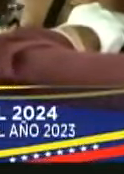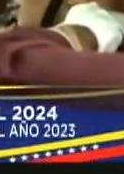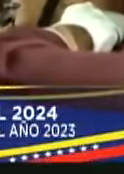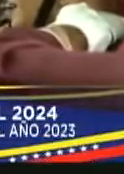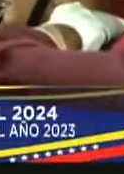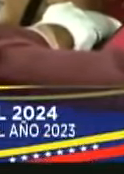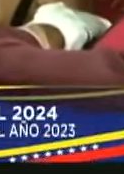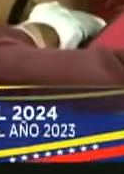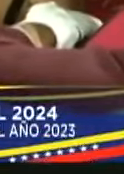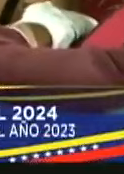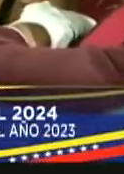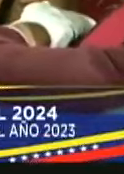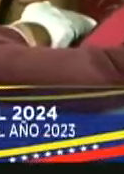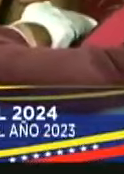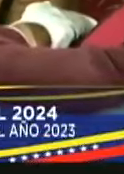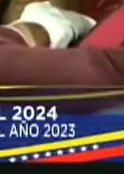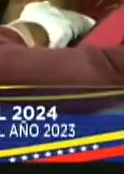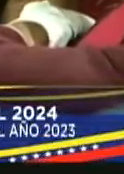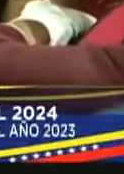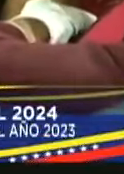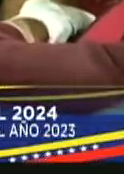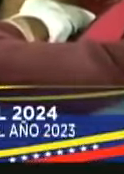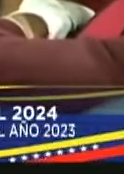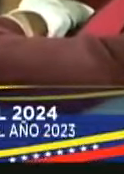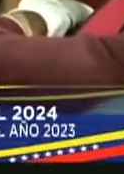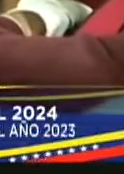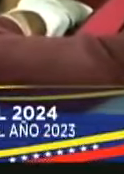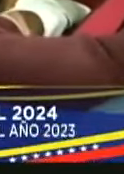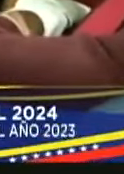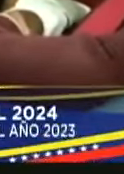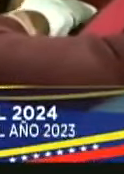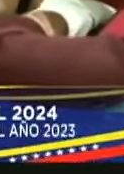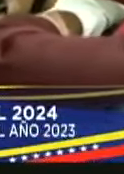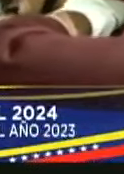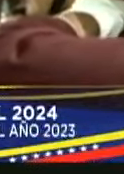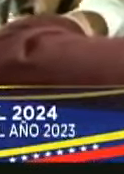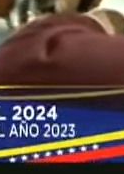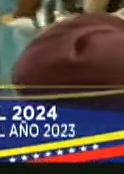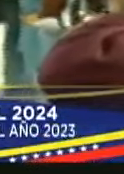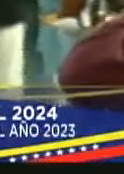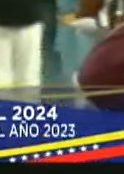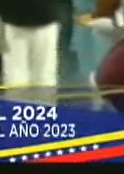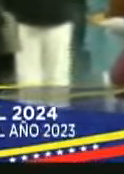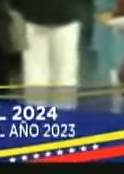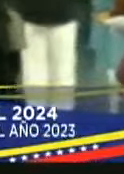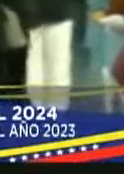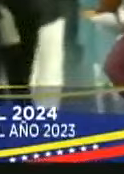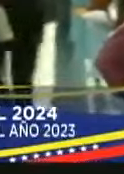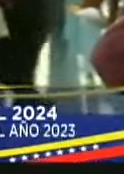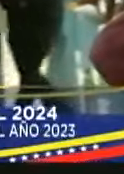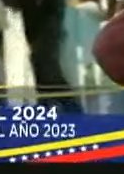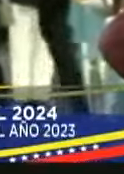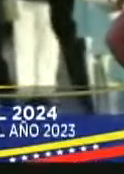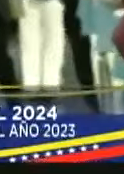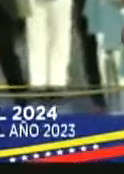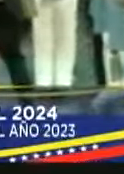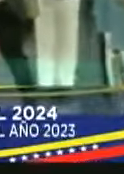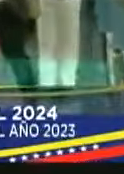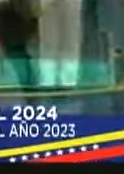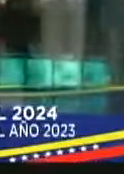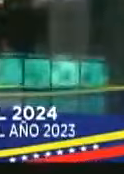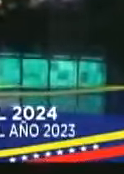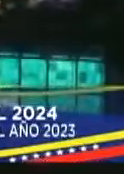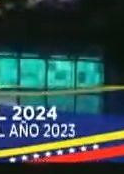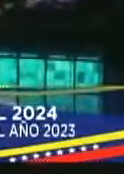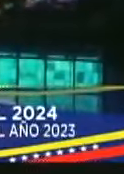magistrada Tania de Amelio Cardiet. Allí vemos entonces en las imágenes el saludo que realiza el jefe de Estado Nicolás